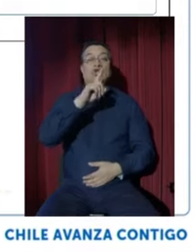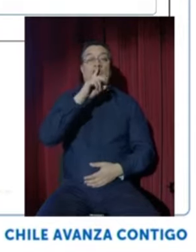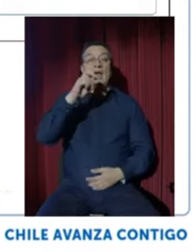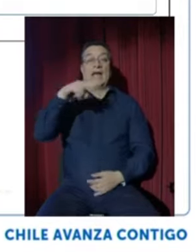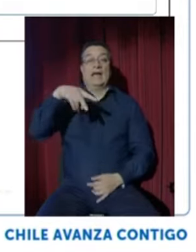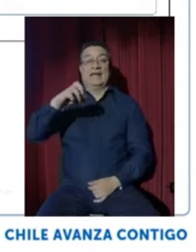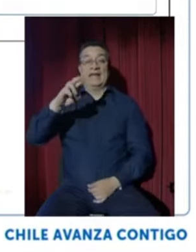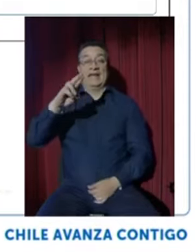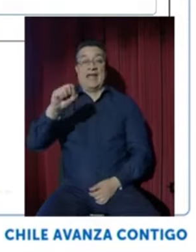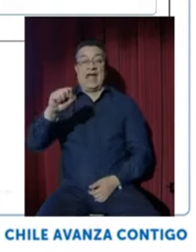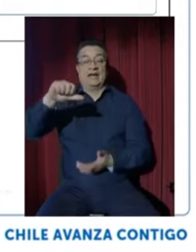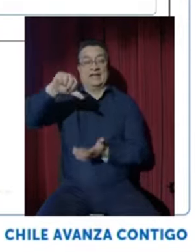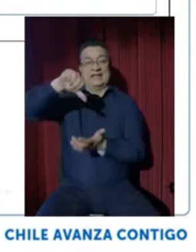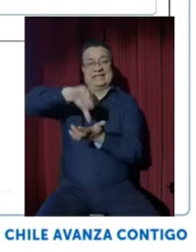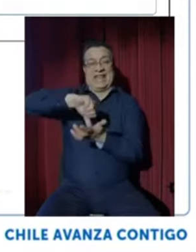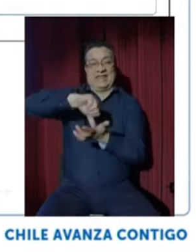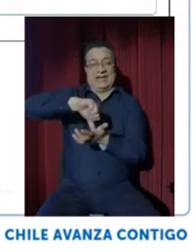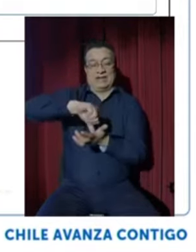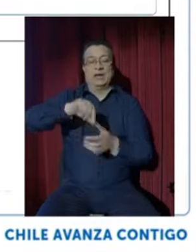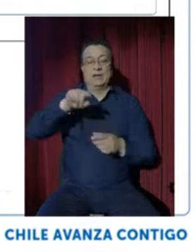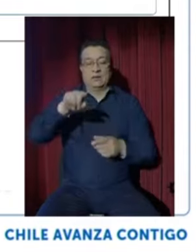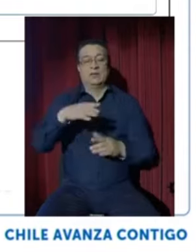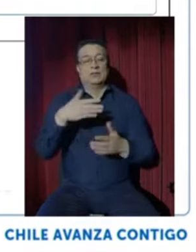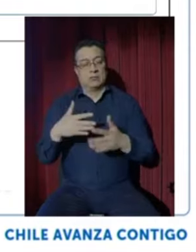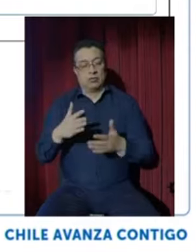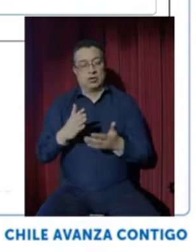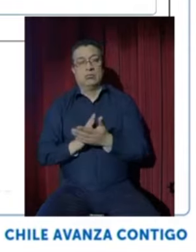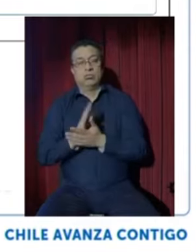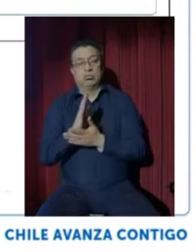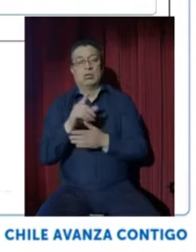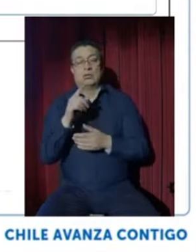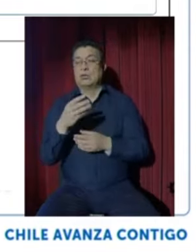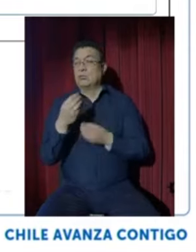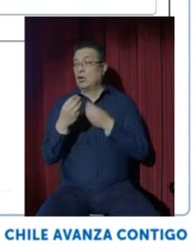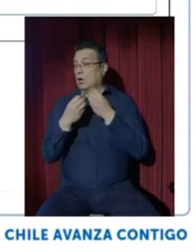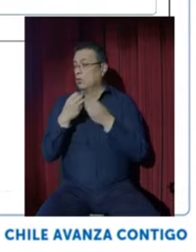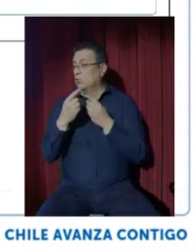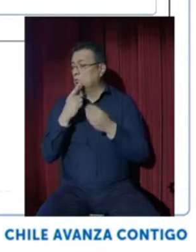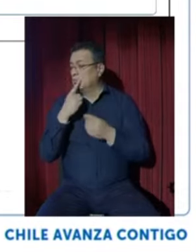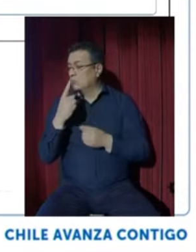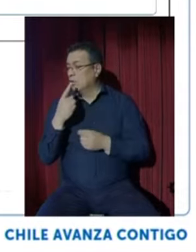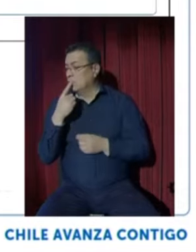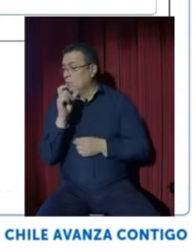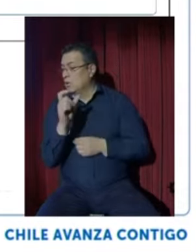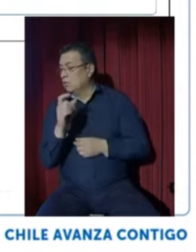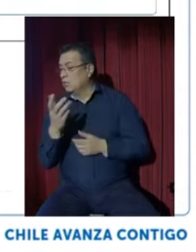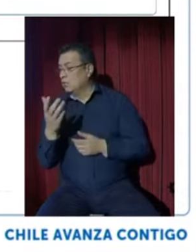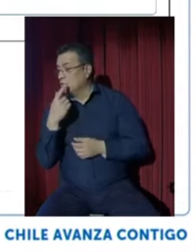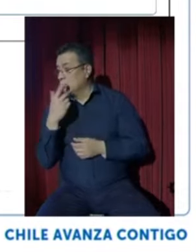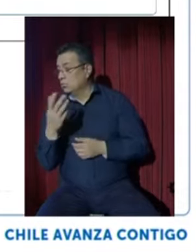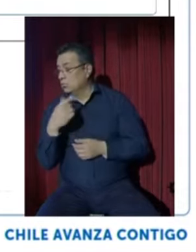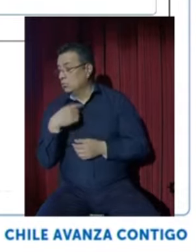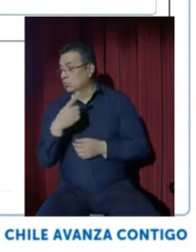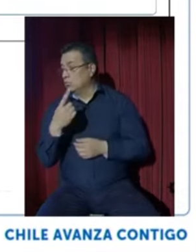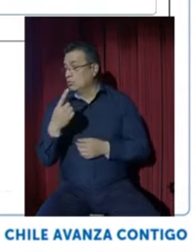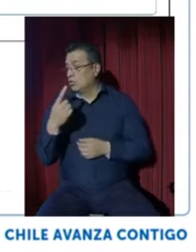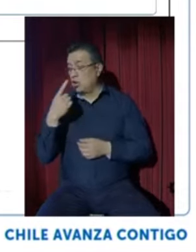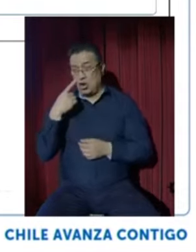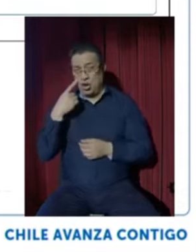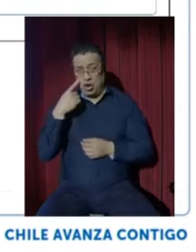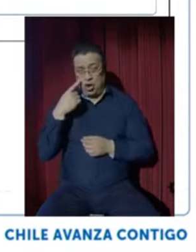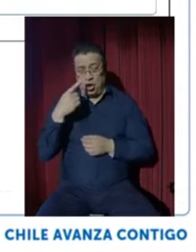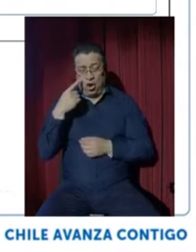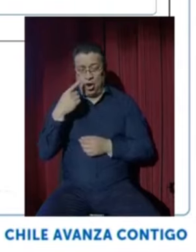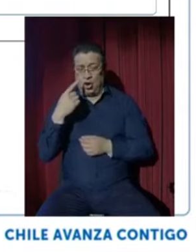Center ya unito ahí cómo le dijo director usted Ah el ojo de